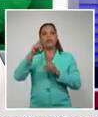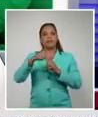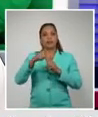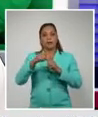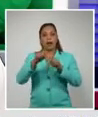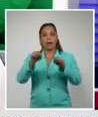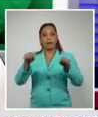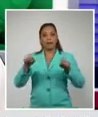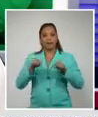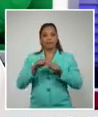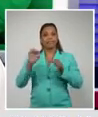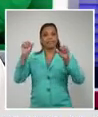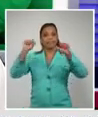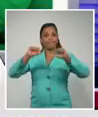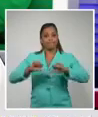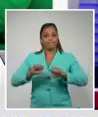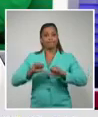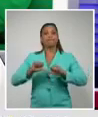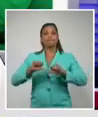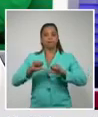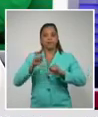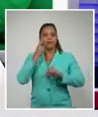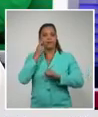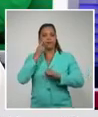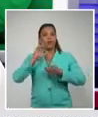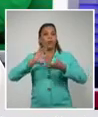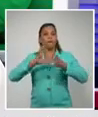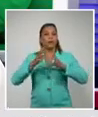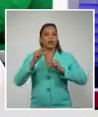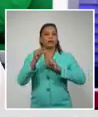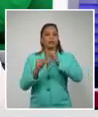teniendo en cuenta las complicaciones que presentó